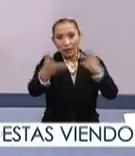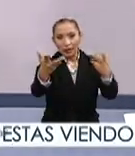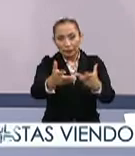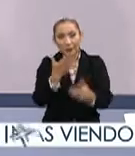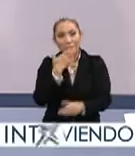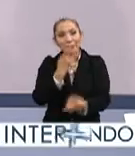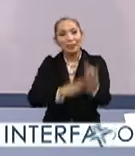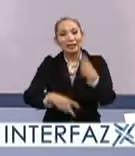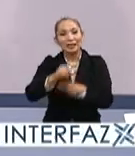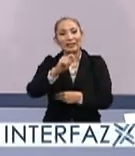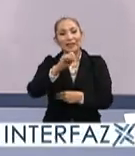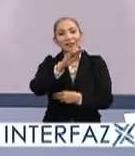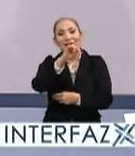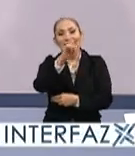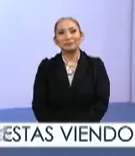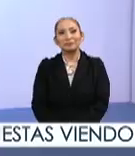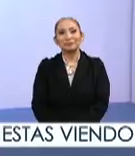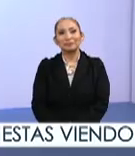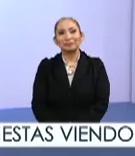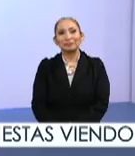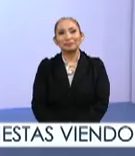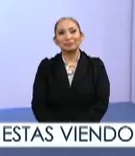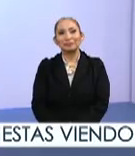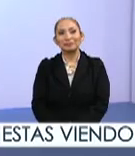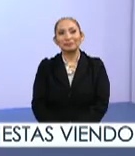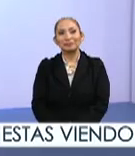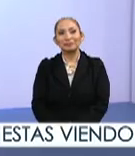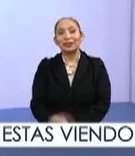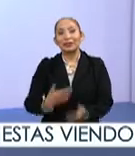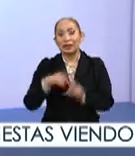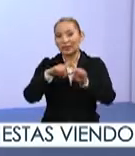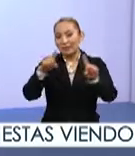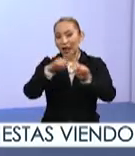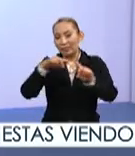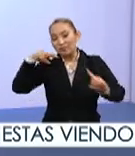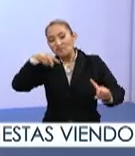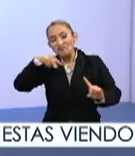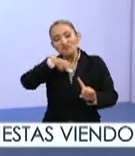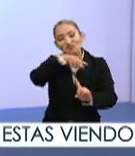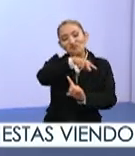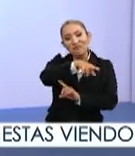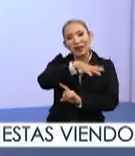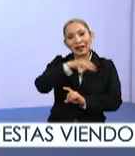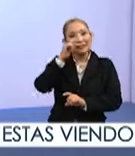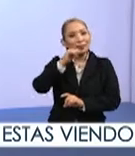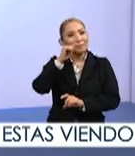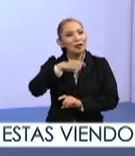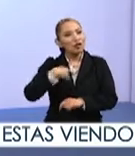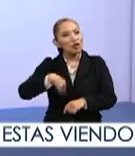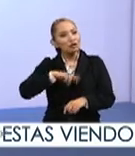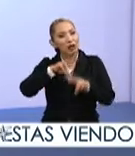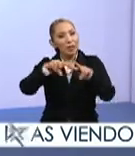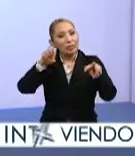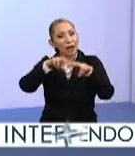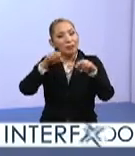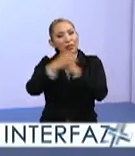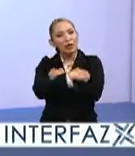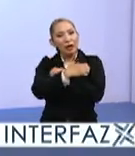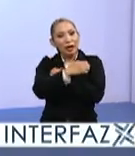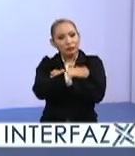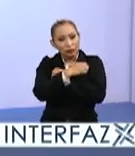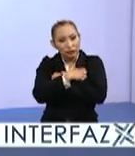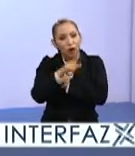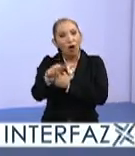hacemos. Bienvenidos, esto es Interfaz. Así es, Ana Cris, y desde distintas perspectivas y aristas siempre analizamos la